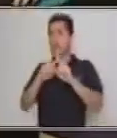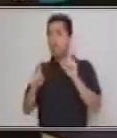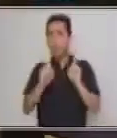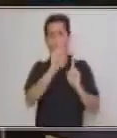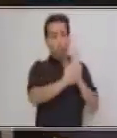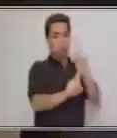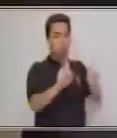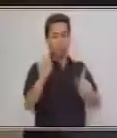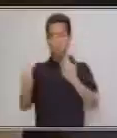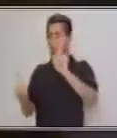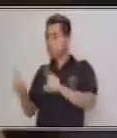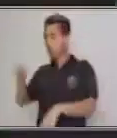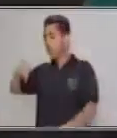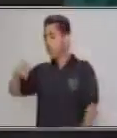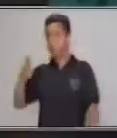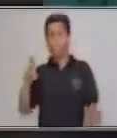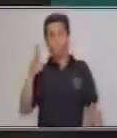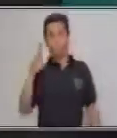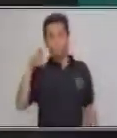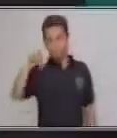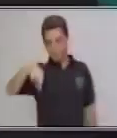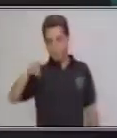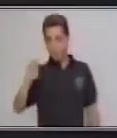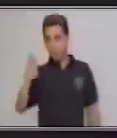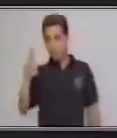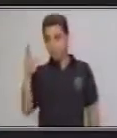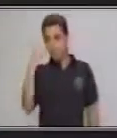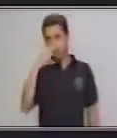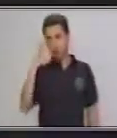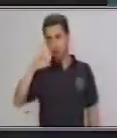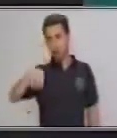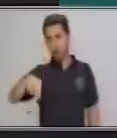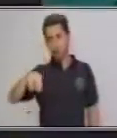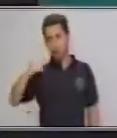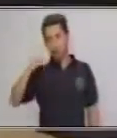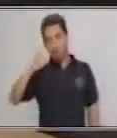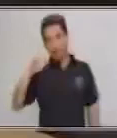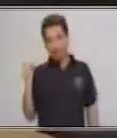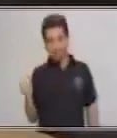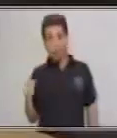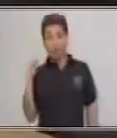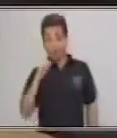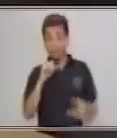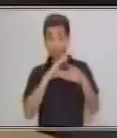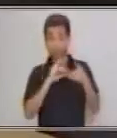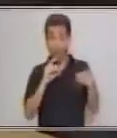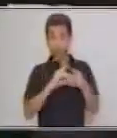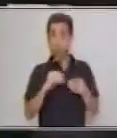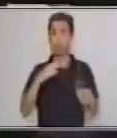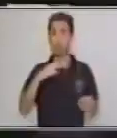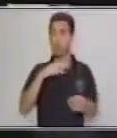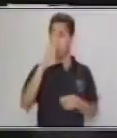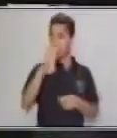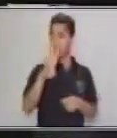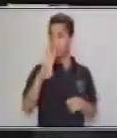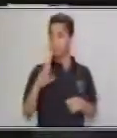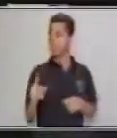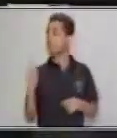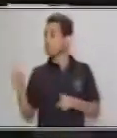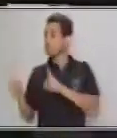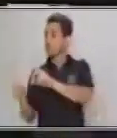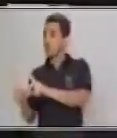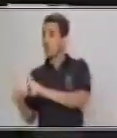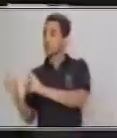cuento tuvo únicamente 4 personajes. De esos 4 personajes, 2 contaron sus versiones